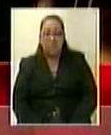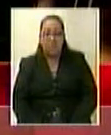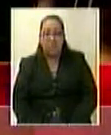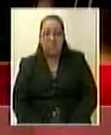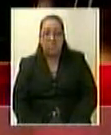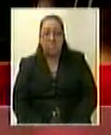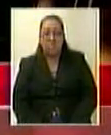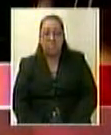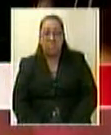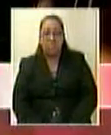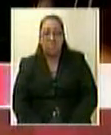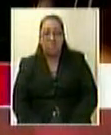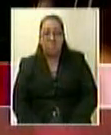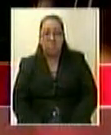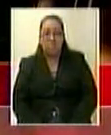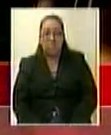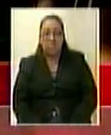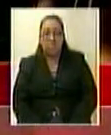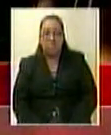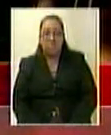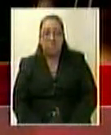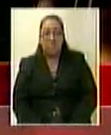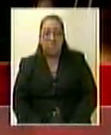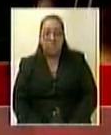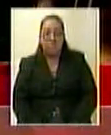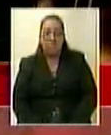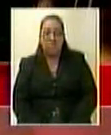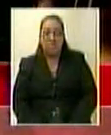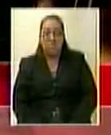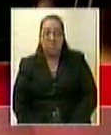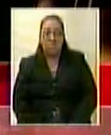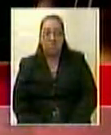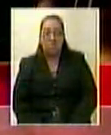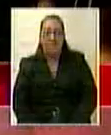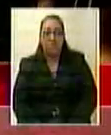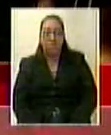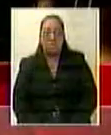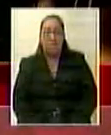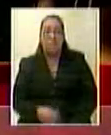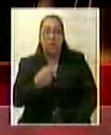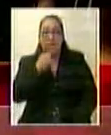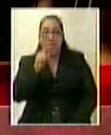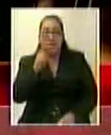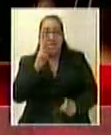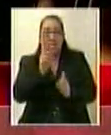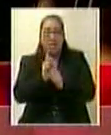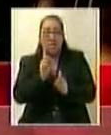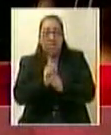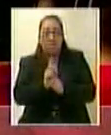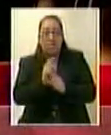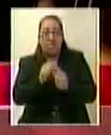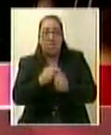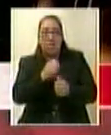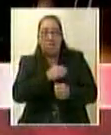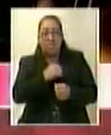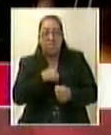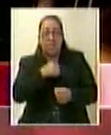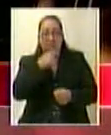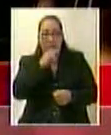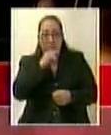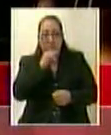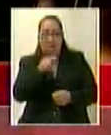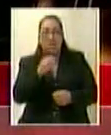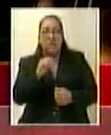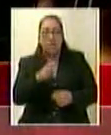no estamos viendo como debería ser y eso Debería ser directamente dirigido por la ministra de la mujer